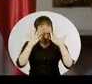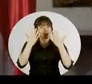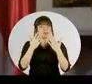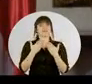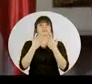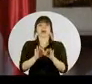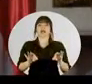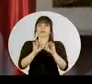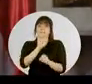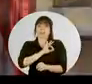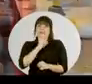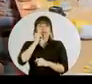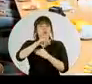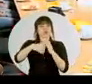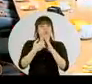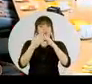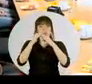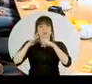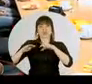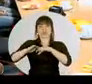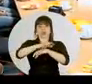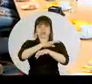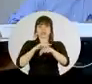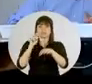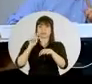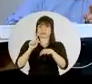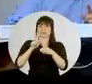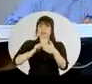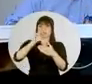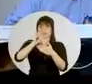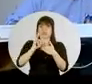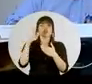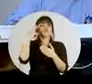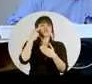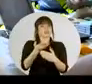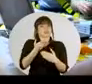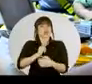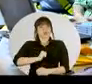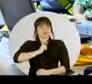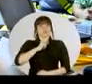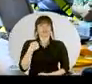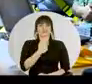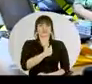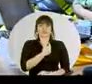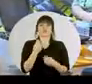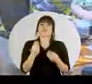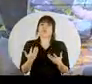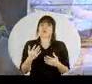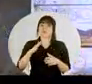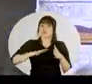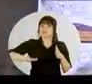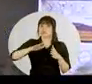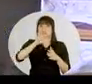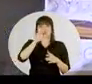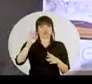y darán importantes beneficios a las comunidades aledañas. Este proyecto es un motivo para enorgullecernos de cómo